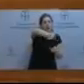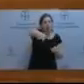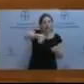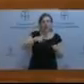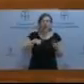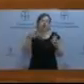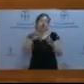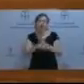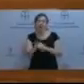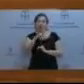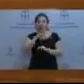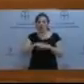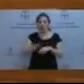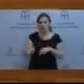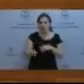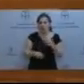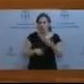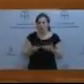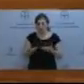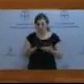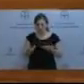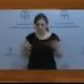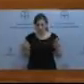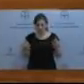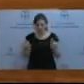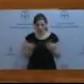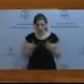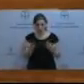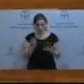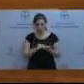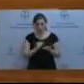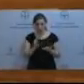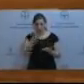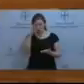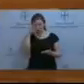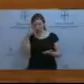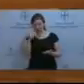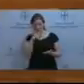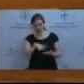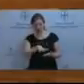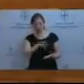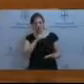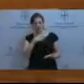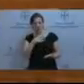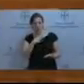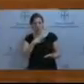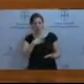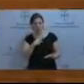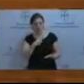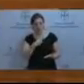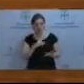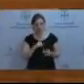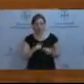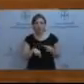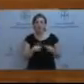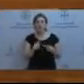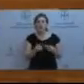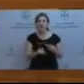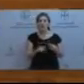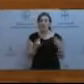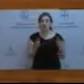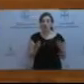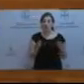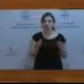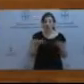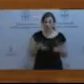veces hay que tener inteligencia hasta para interpretar los papeles. El siguiente paso que se encuentra en las familias es llevar a sus hijos